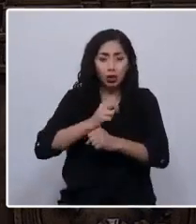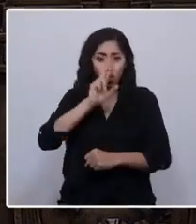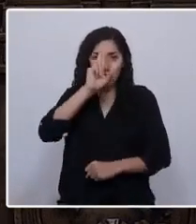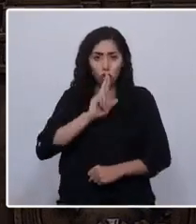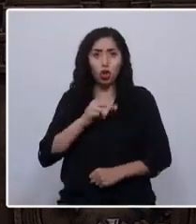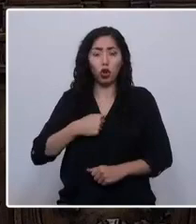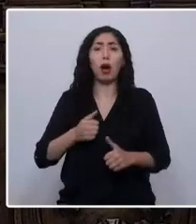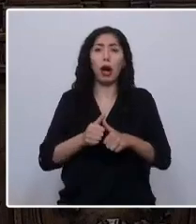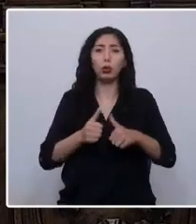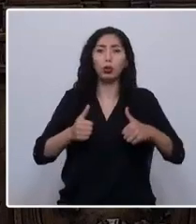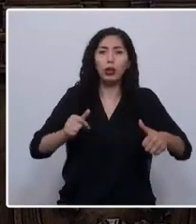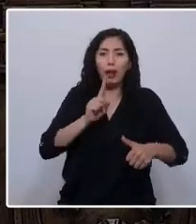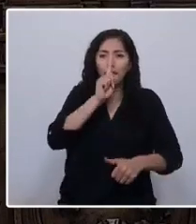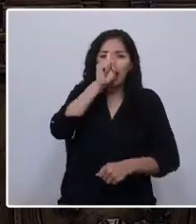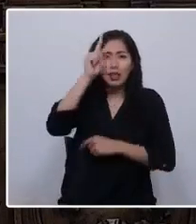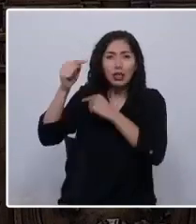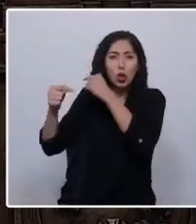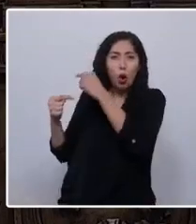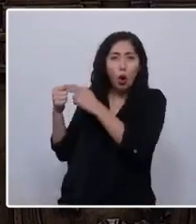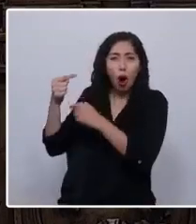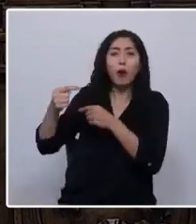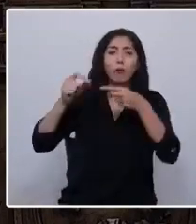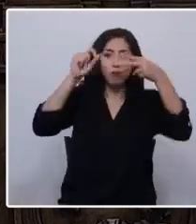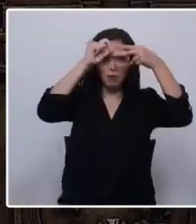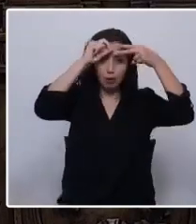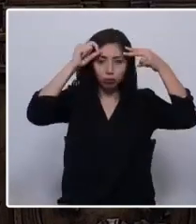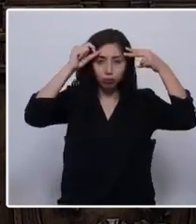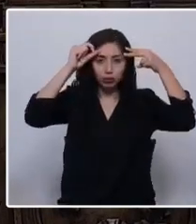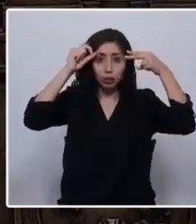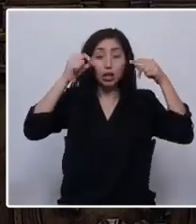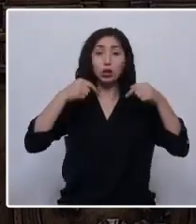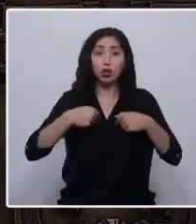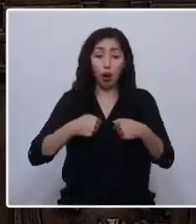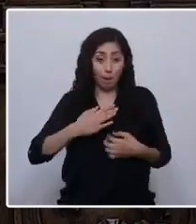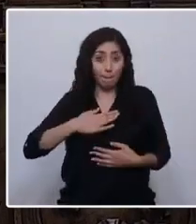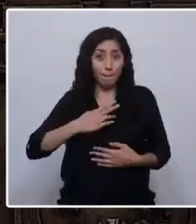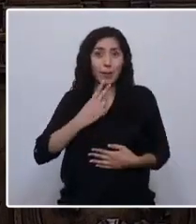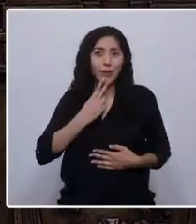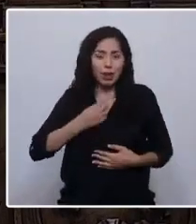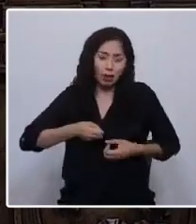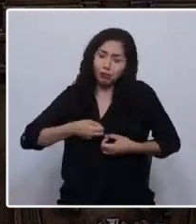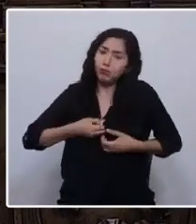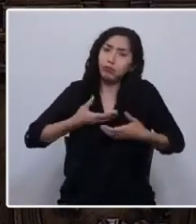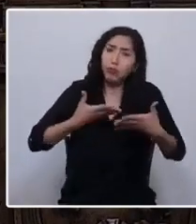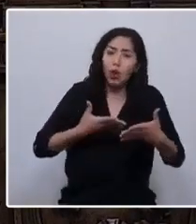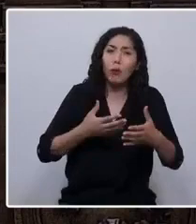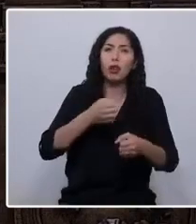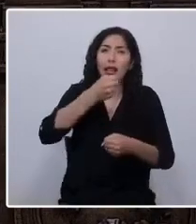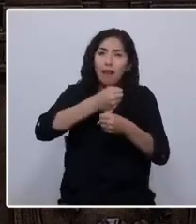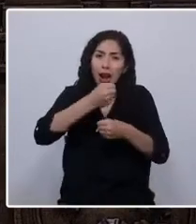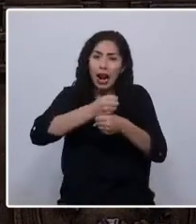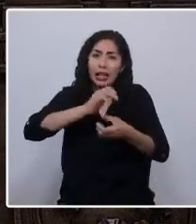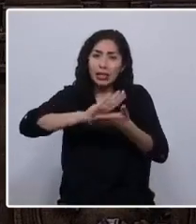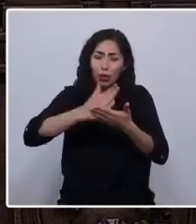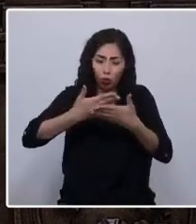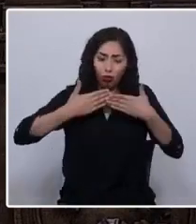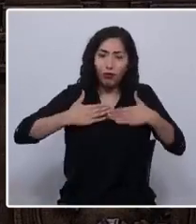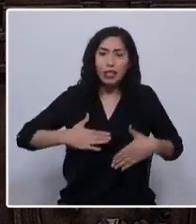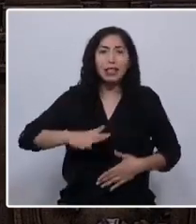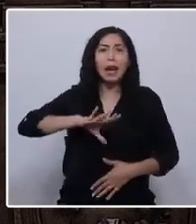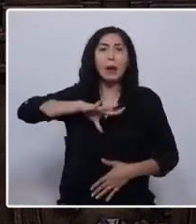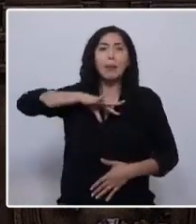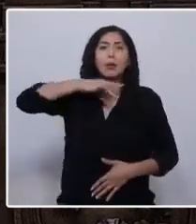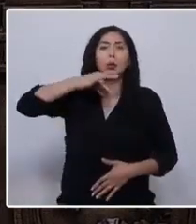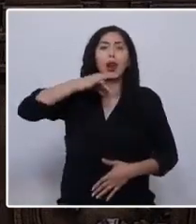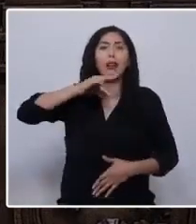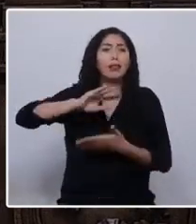autoridad tradicional y ancestral mapuche, y entregué mi vida a trabajar por la salud física y espiritual de